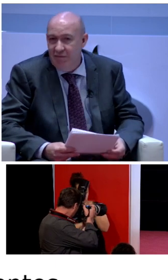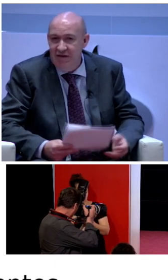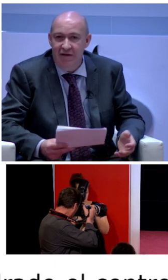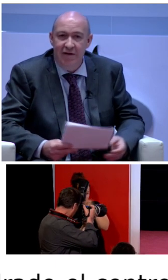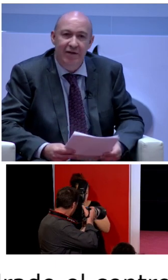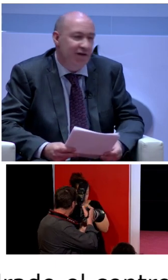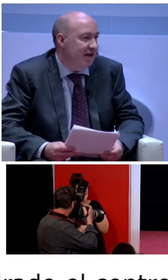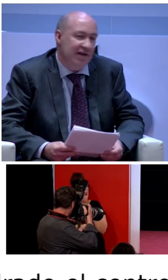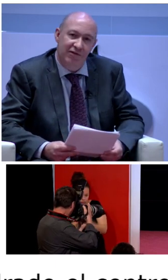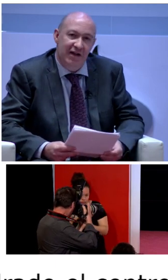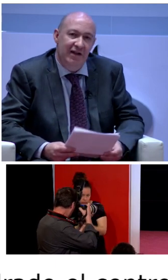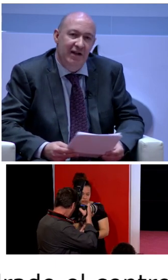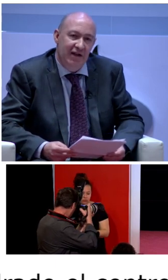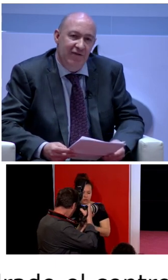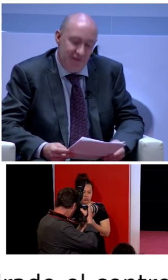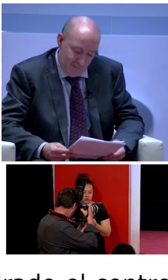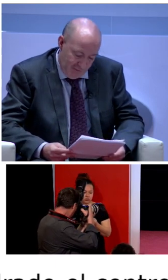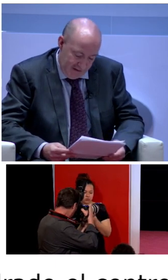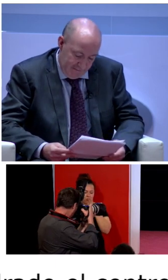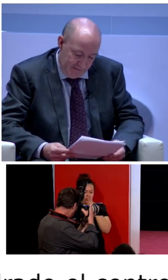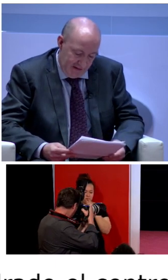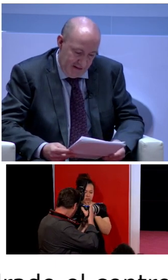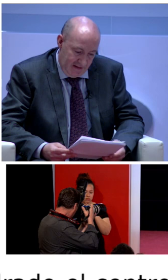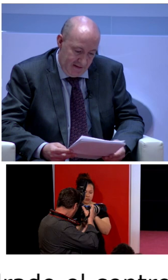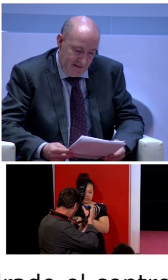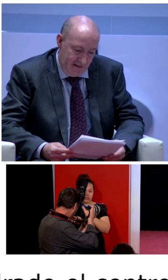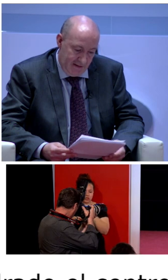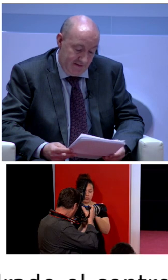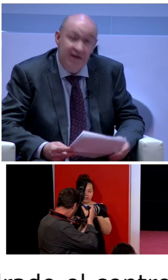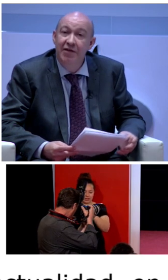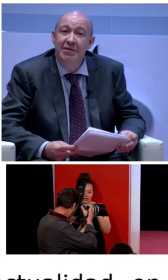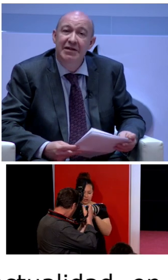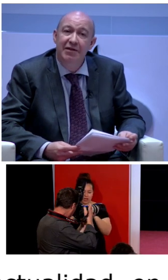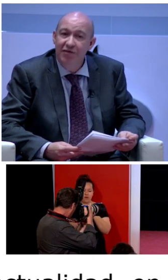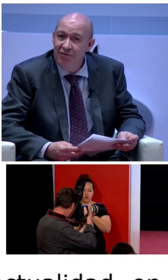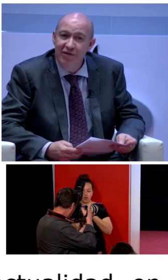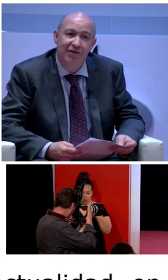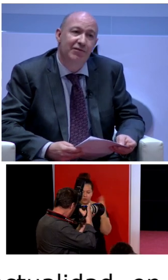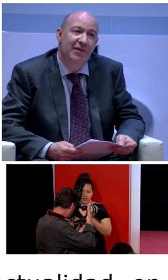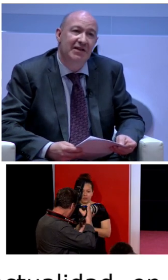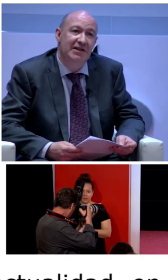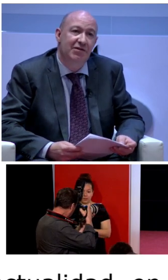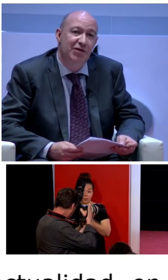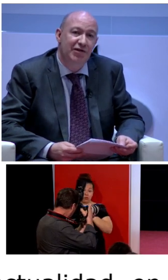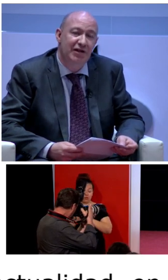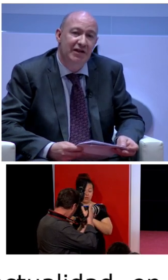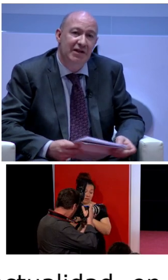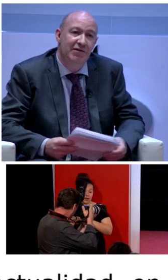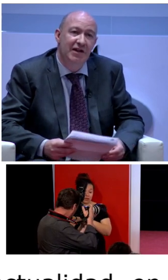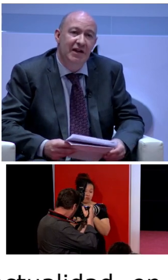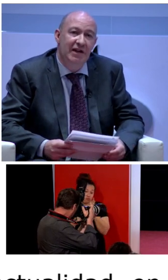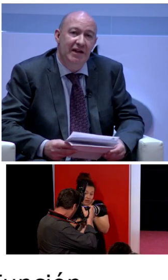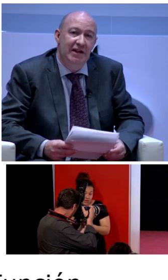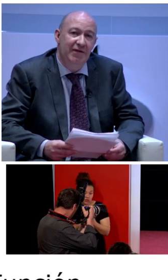el nuevo Ministerio de Política Territorial y Función Pública. Sí quiero llamar la atención sobre un hecho, que se trata de un proceso